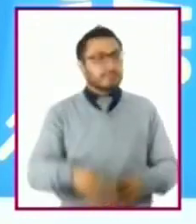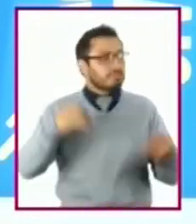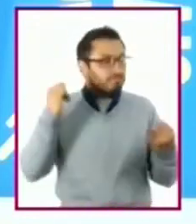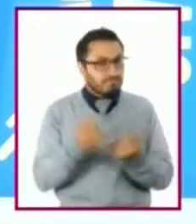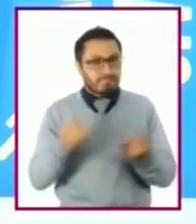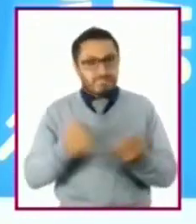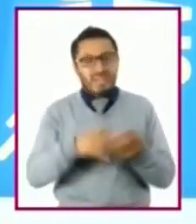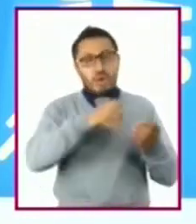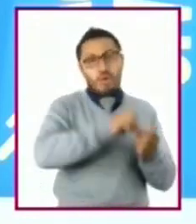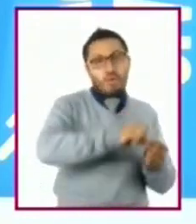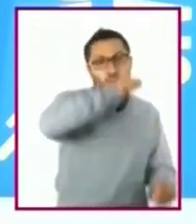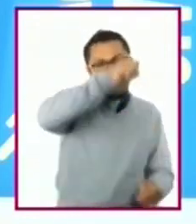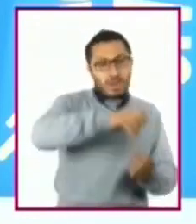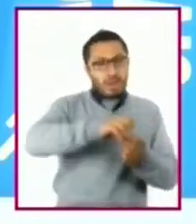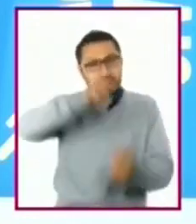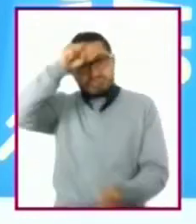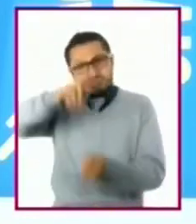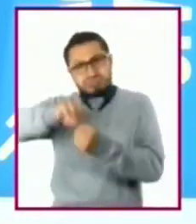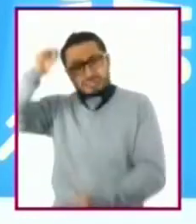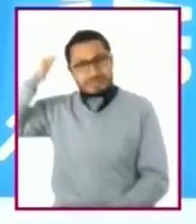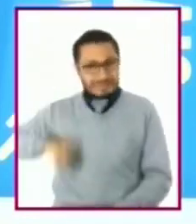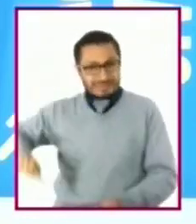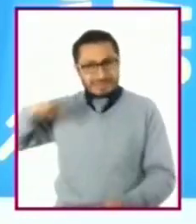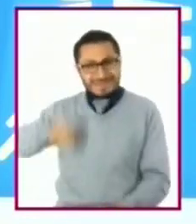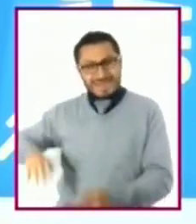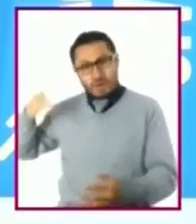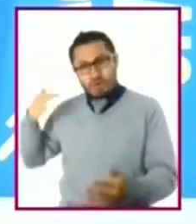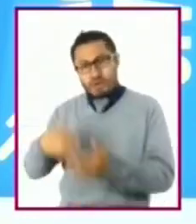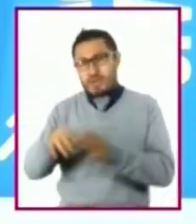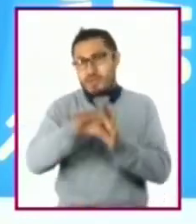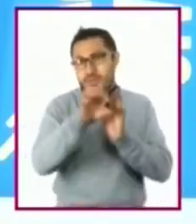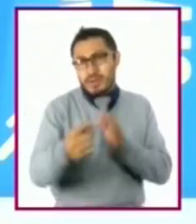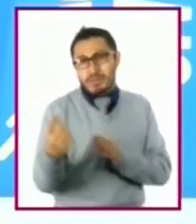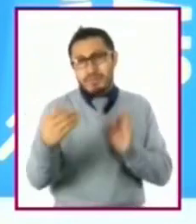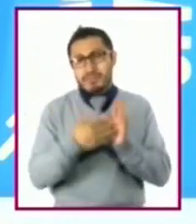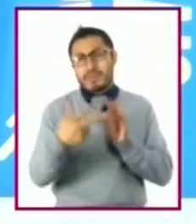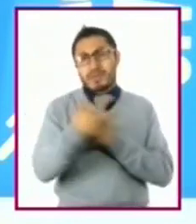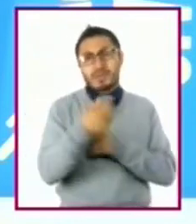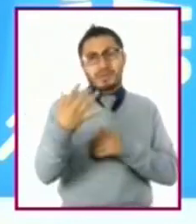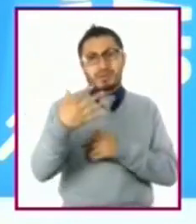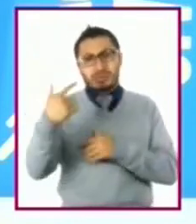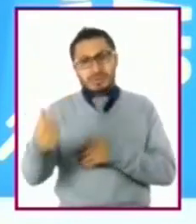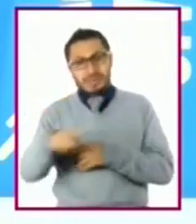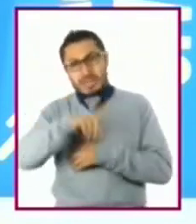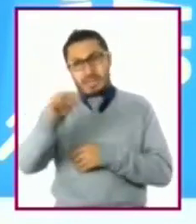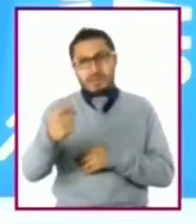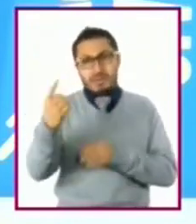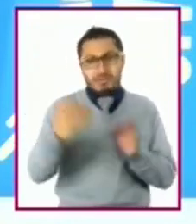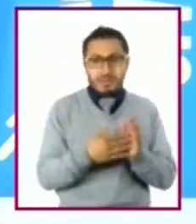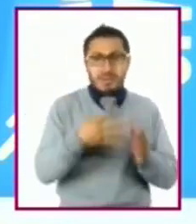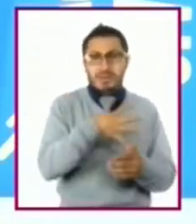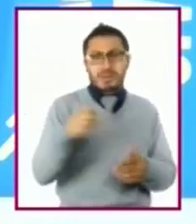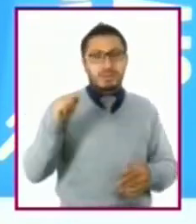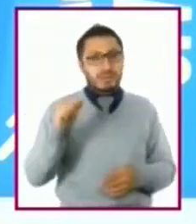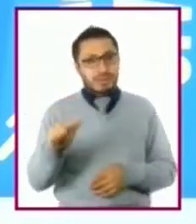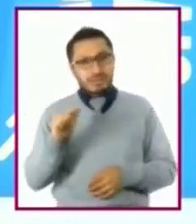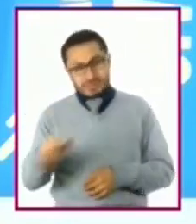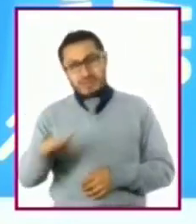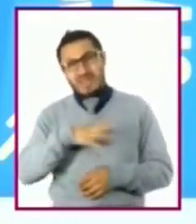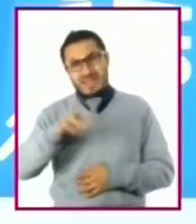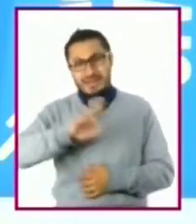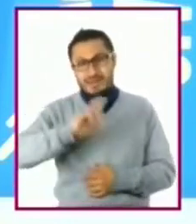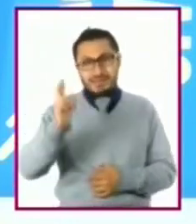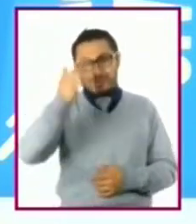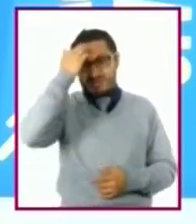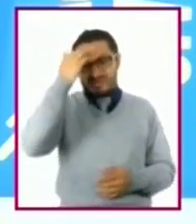las constituciones que hemos tenido, como las de 1857 y luego la de 1917, se han reconocido